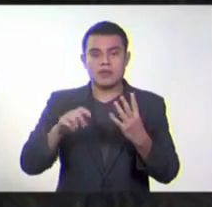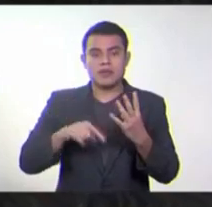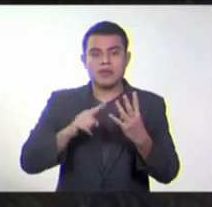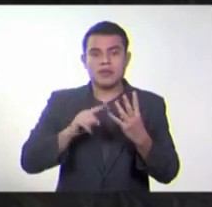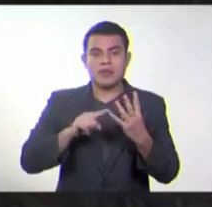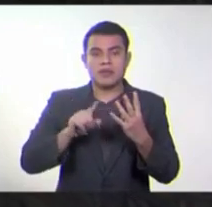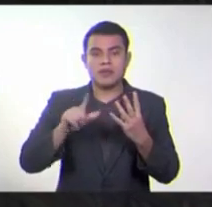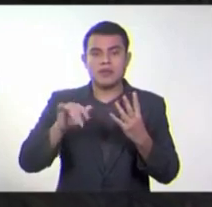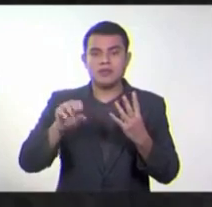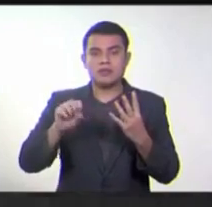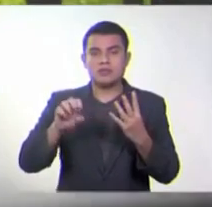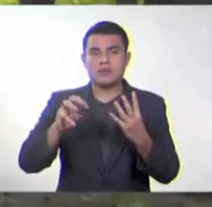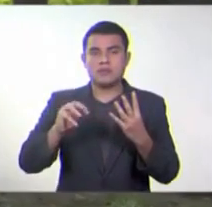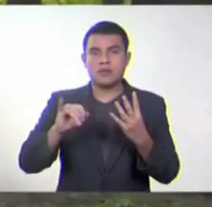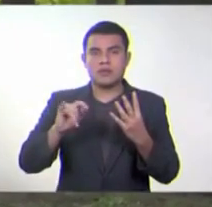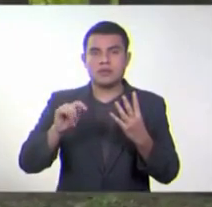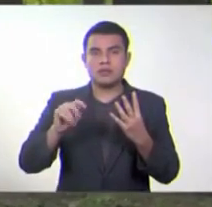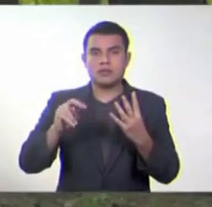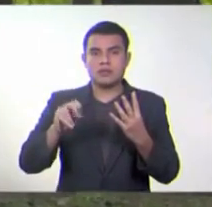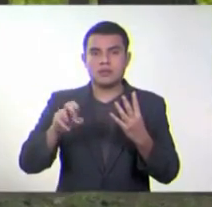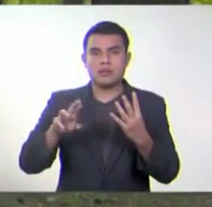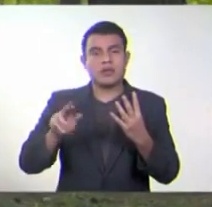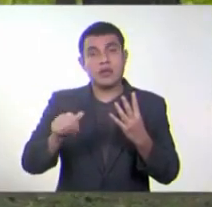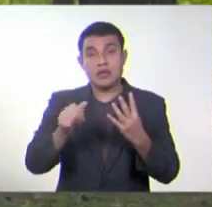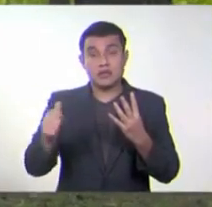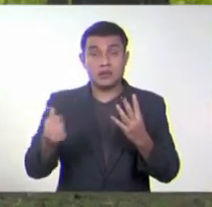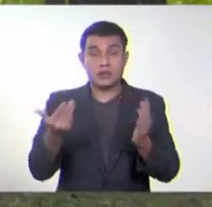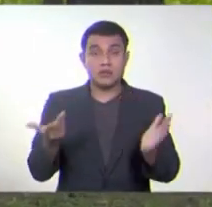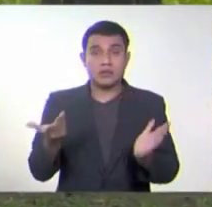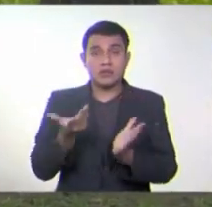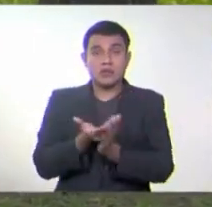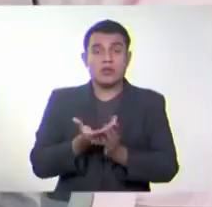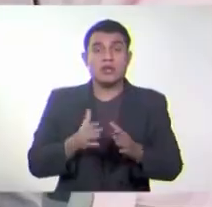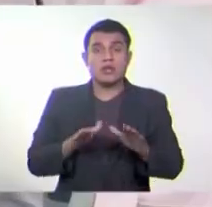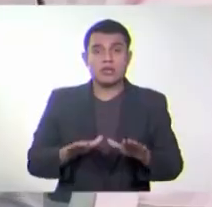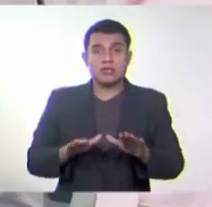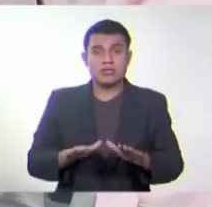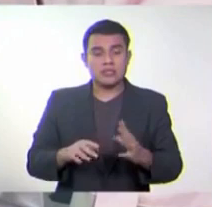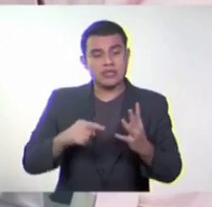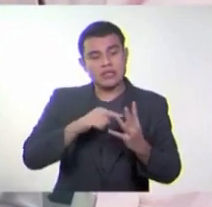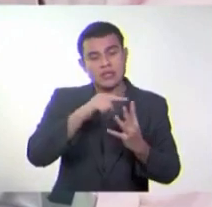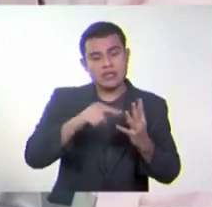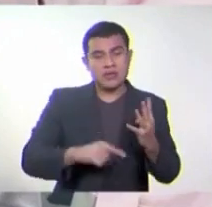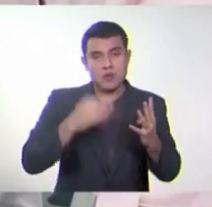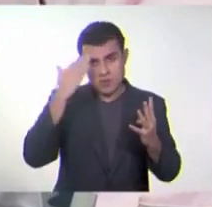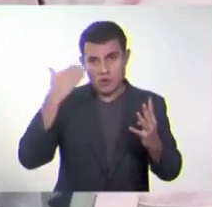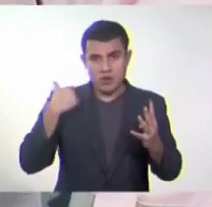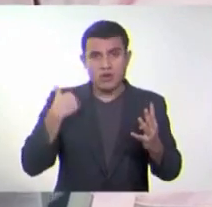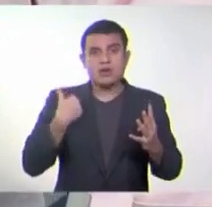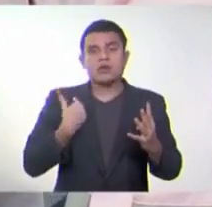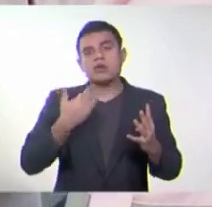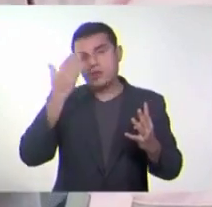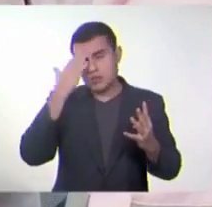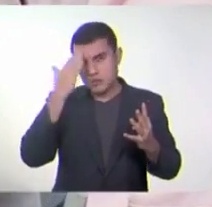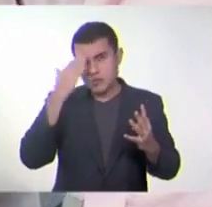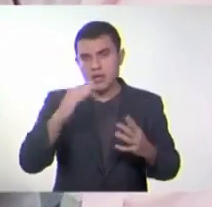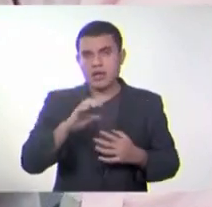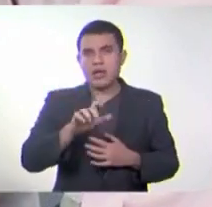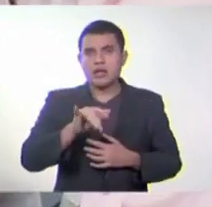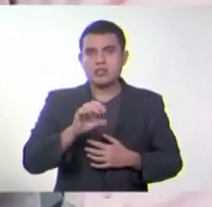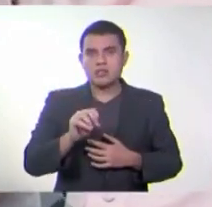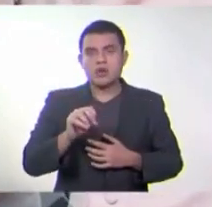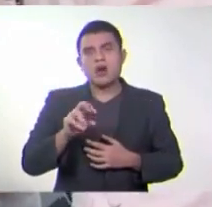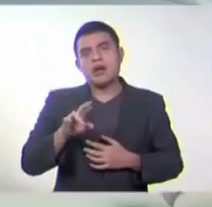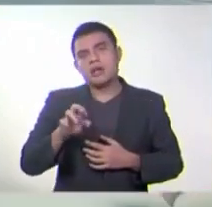Meitner. Entre otras aportaciones, gracias a ellas se descubrieron elementos como el francio, el renio